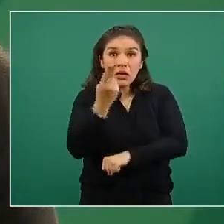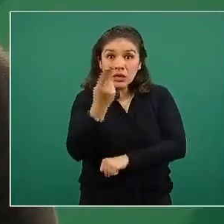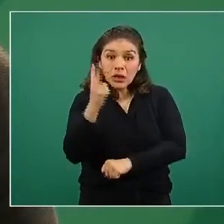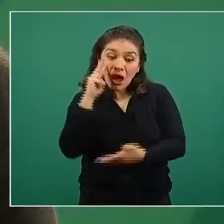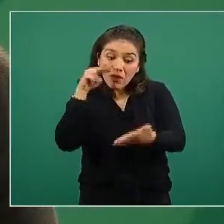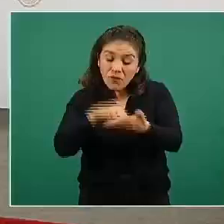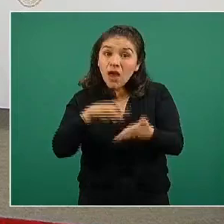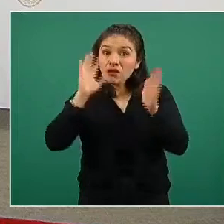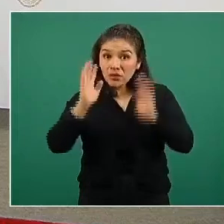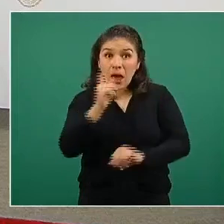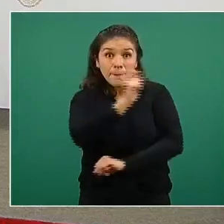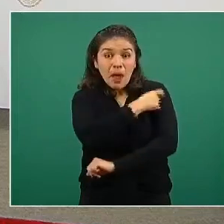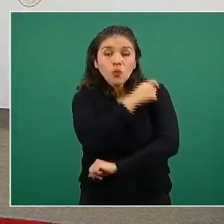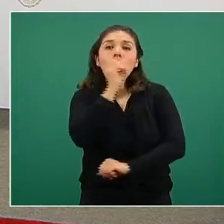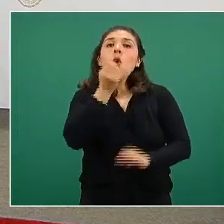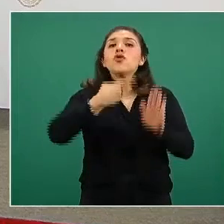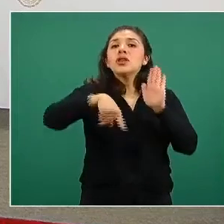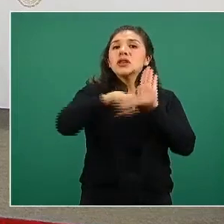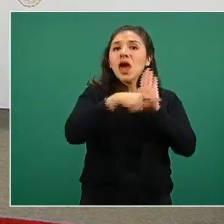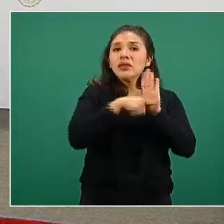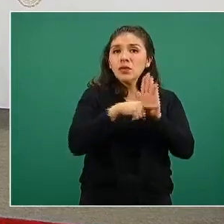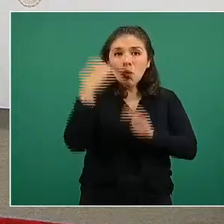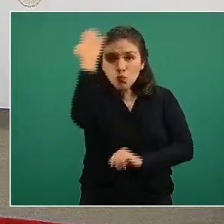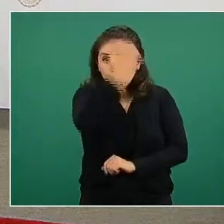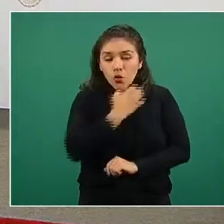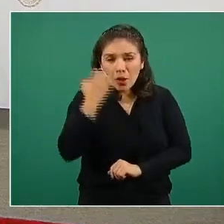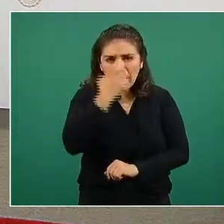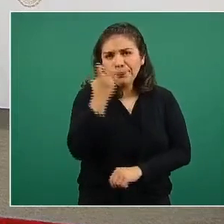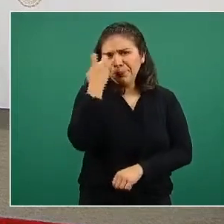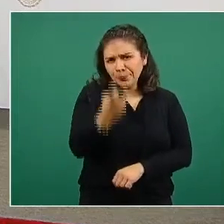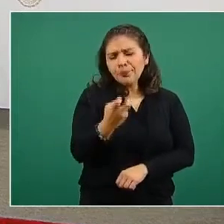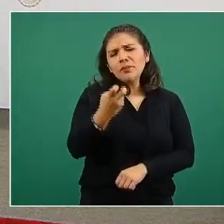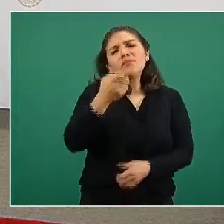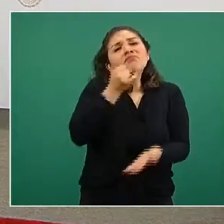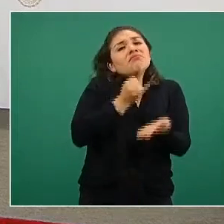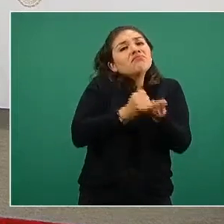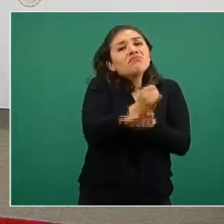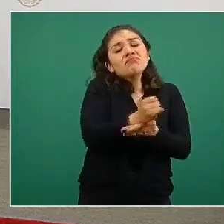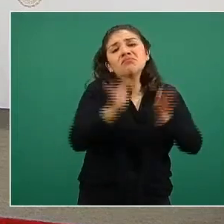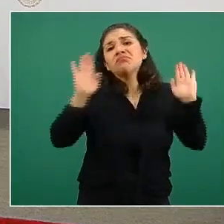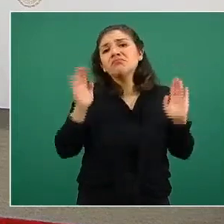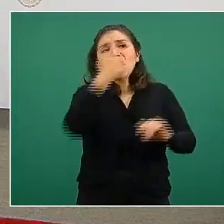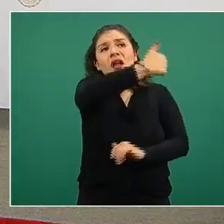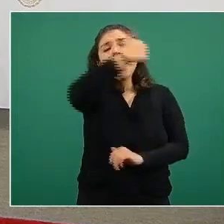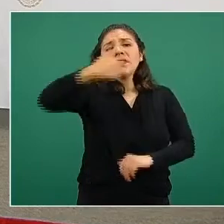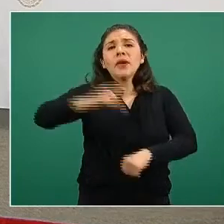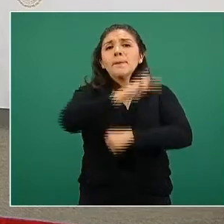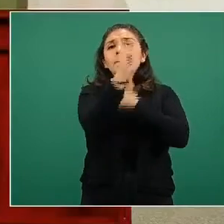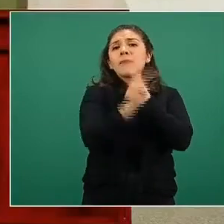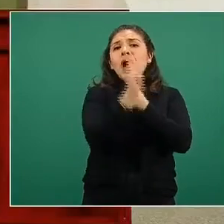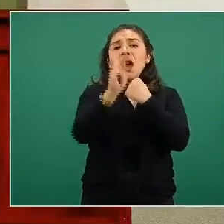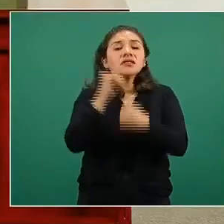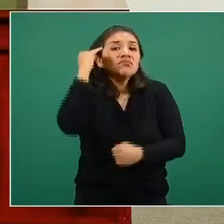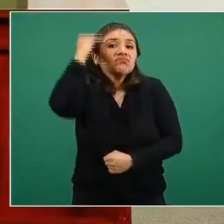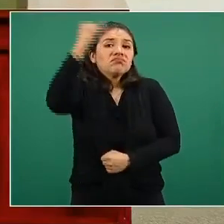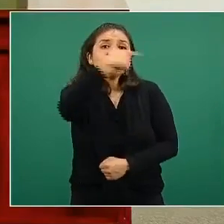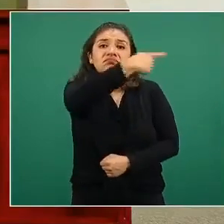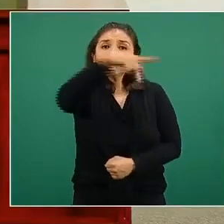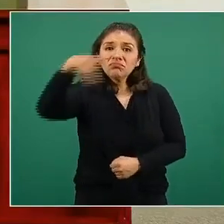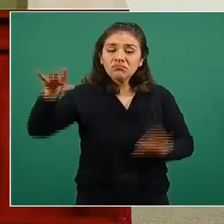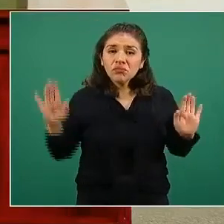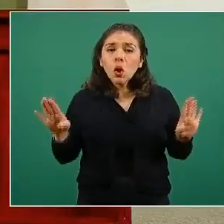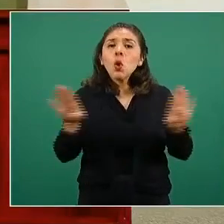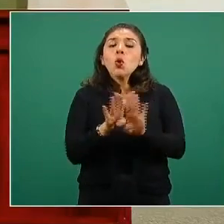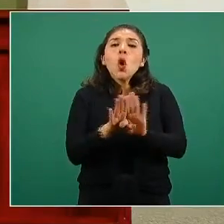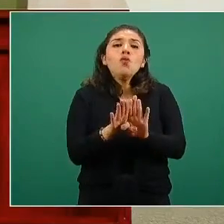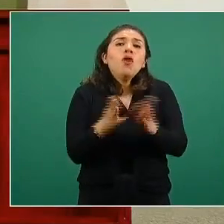prueba negativa. Esto lógicamente es una decisión que en su momento cada país implementa en